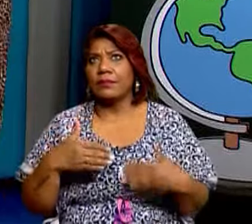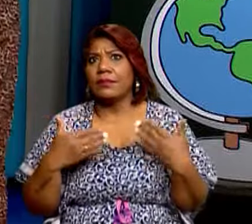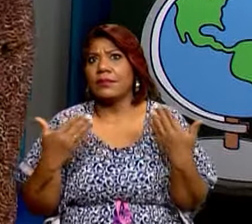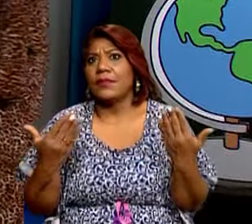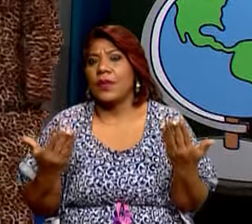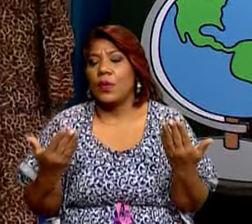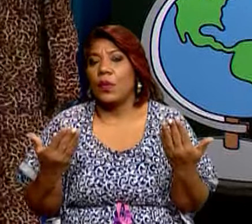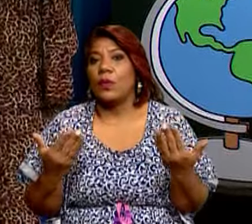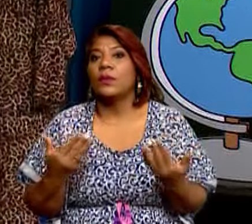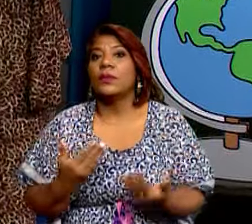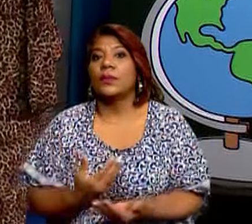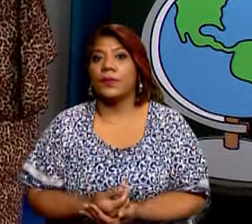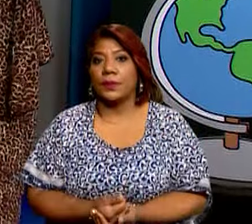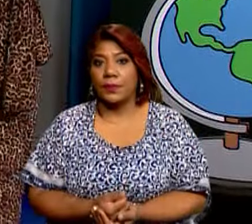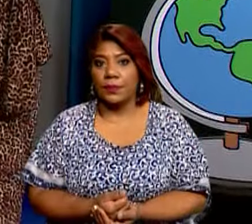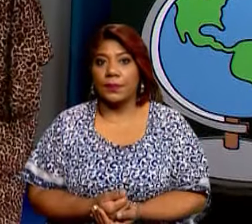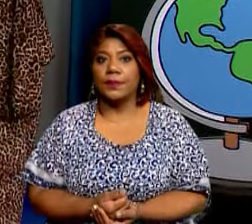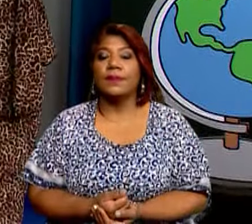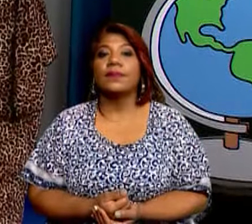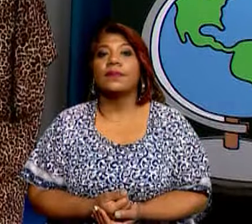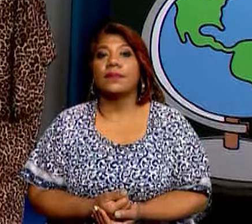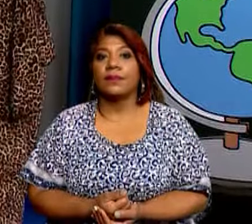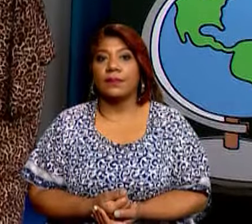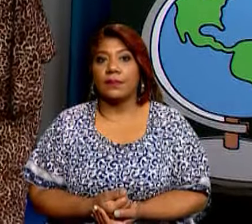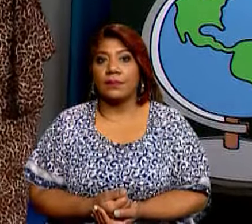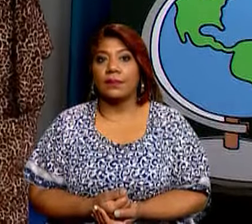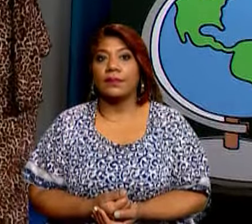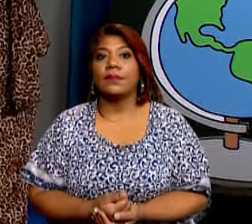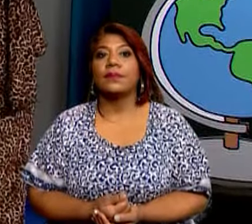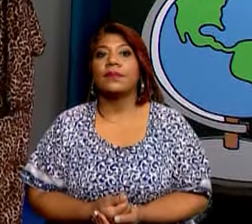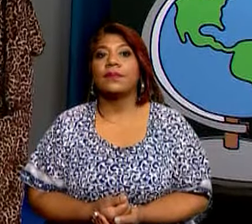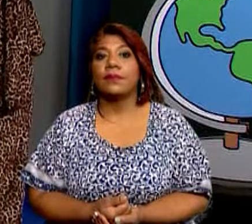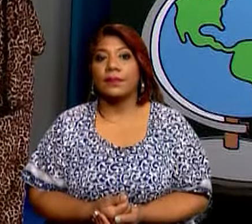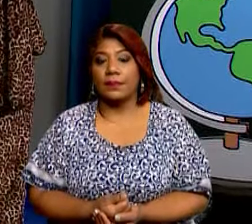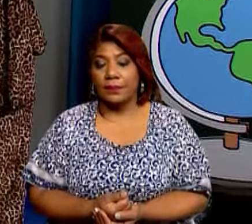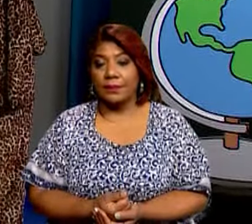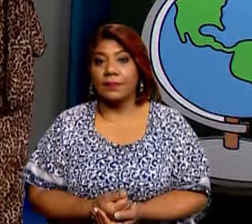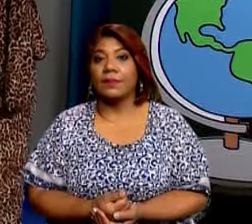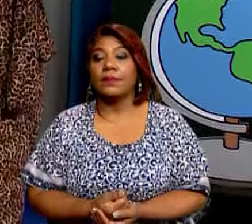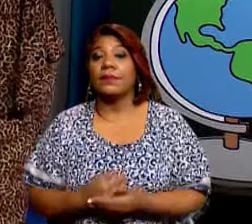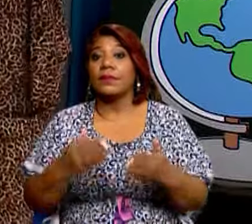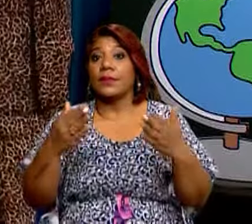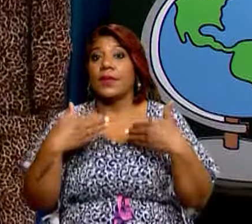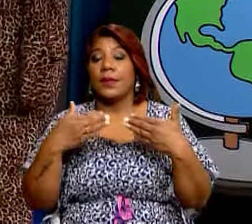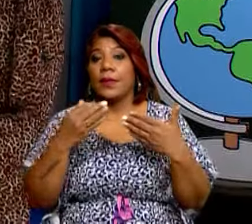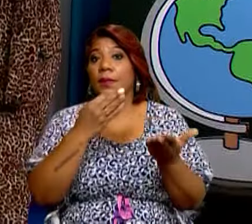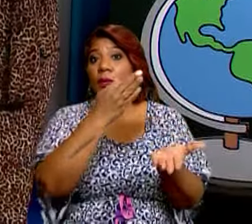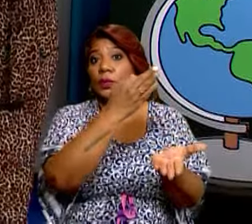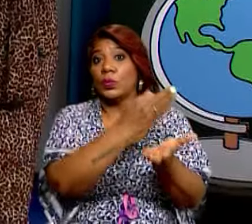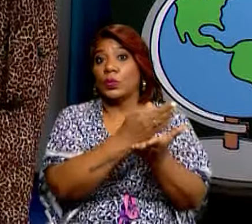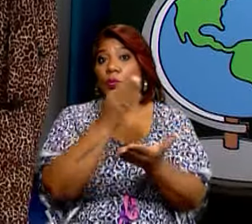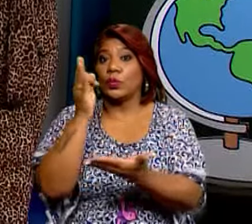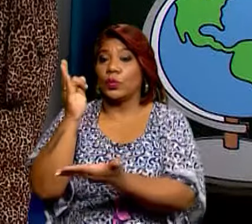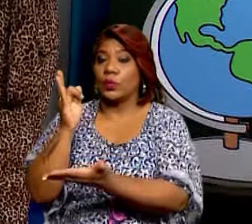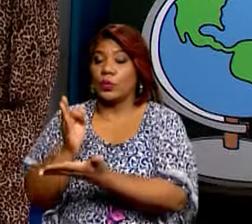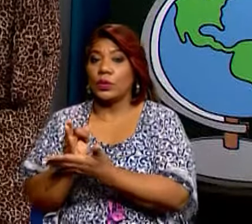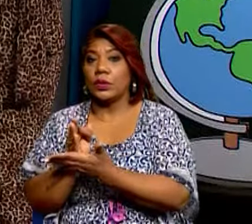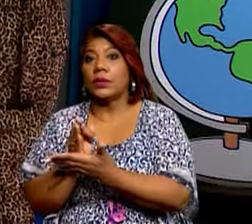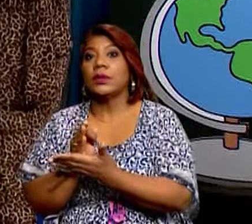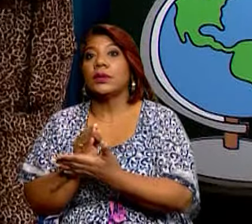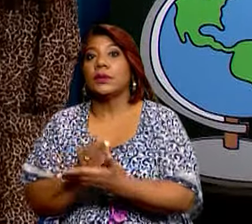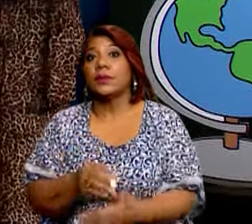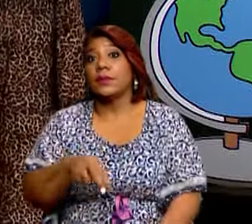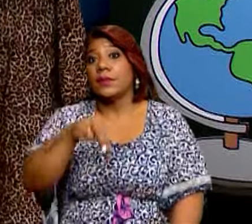tenemos los límites de la República de Panamá. A ver, al